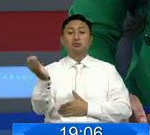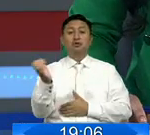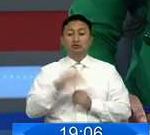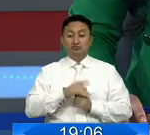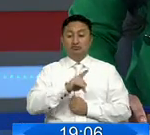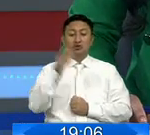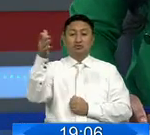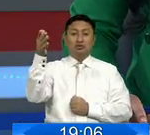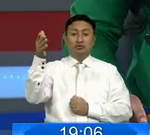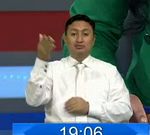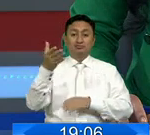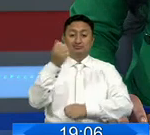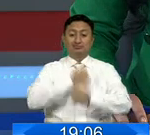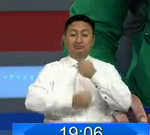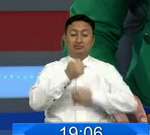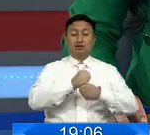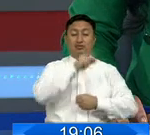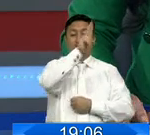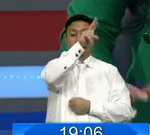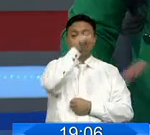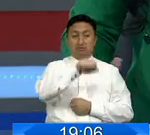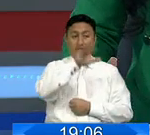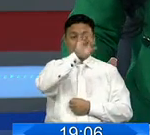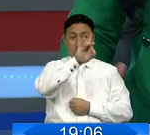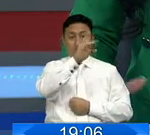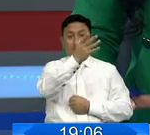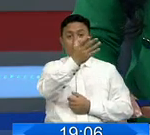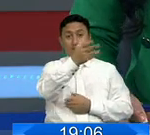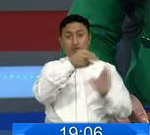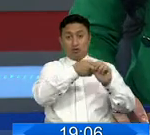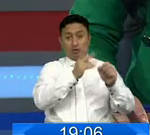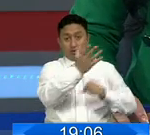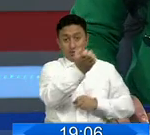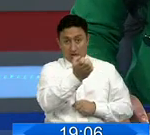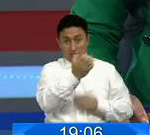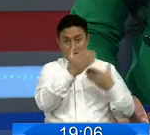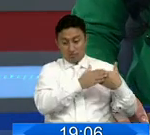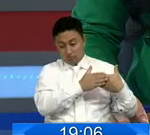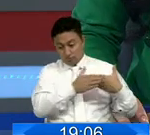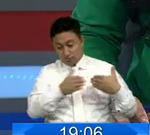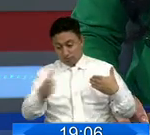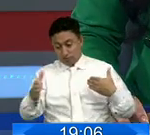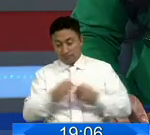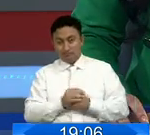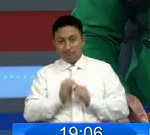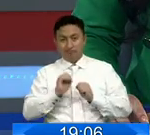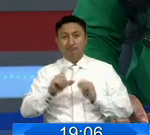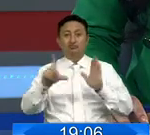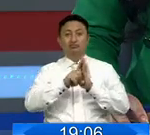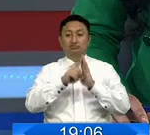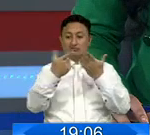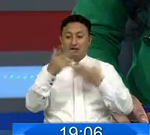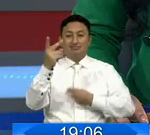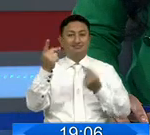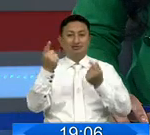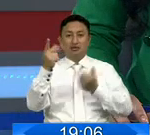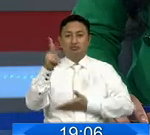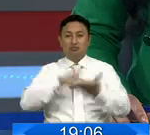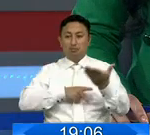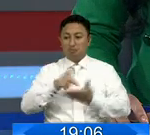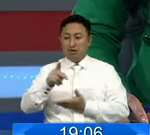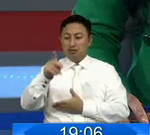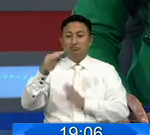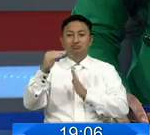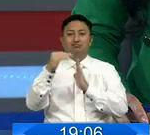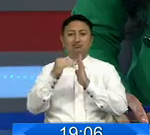los maestros jubilados desde el 2008. Con esta ley se espera que el gobierno emita de inmediato un cronograma de pago para cumplir con